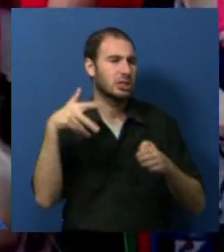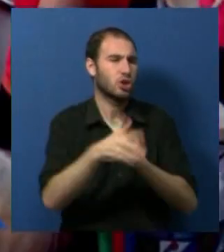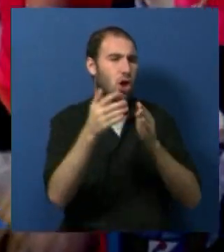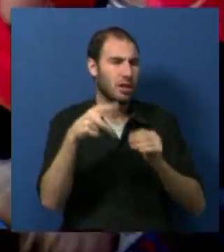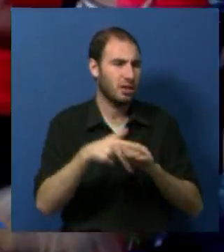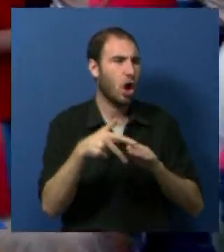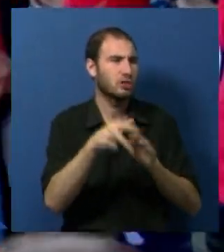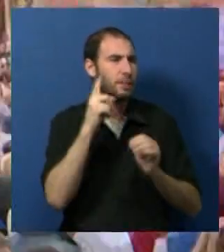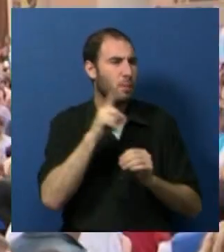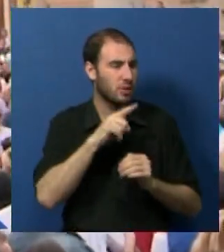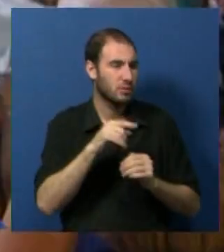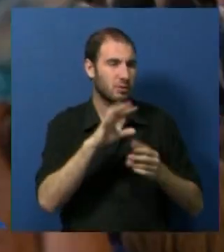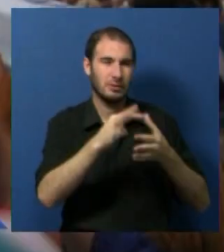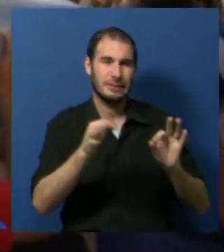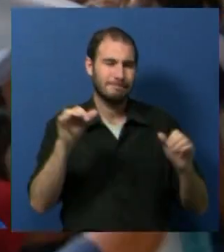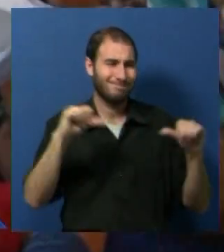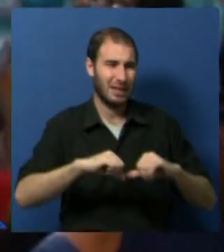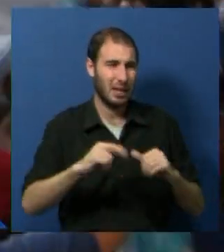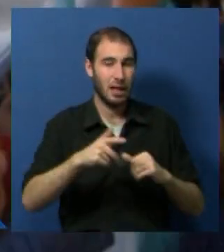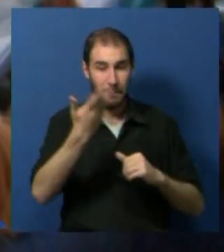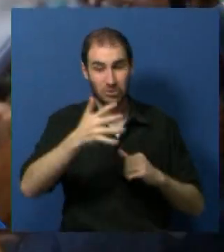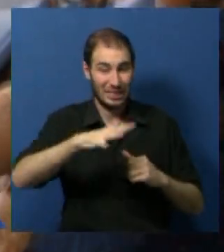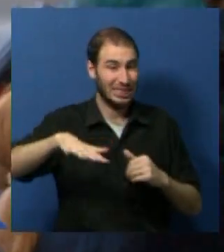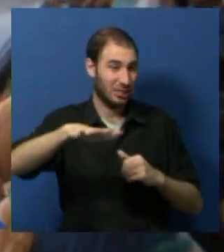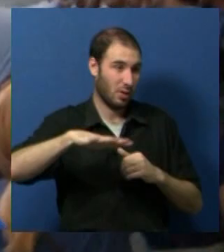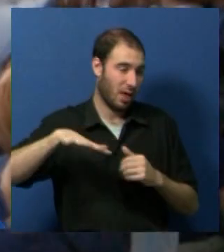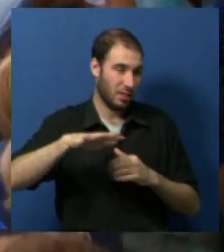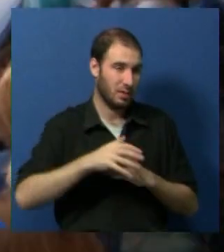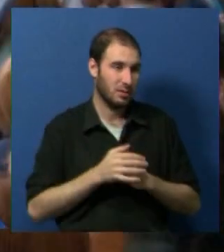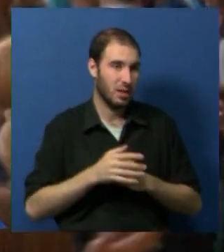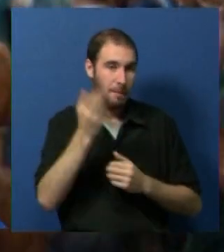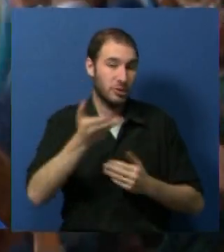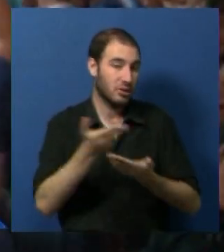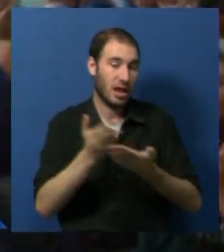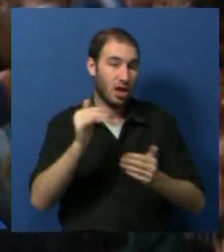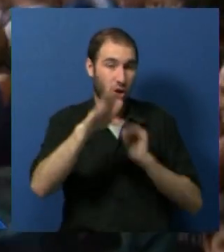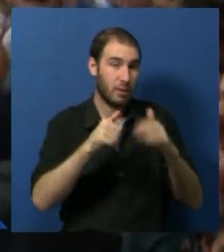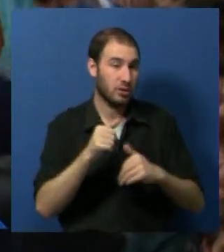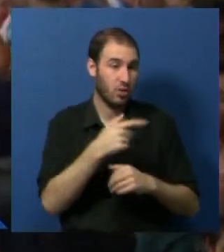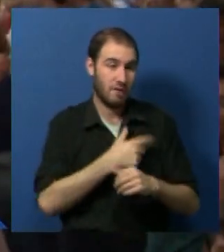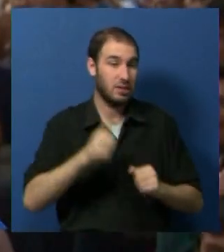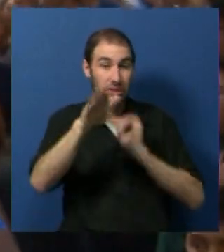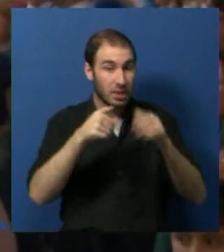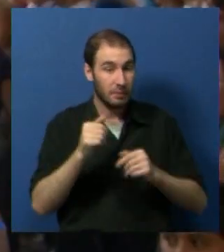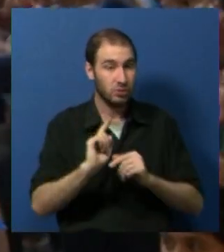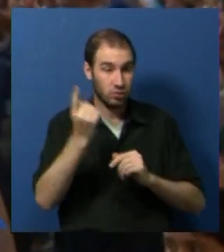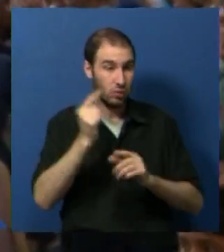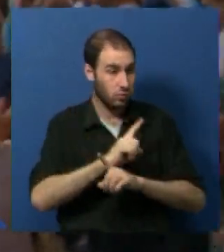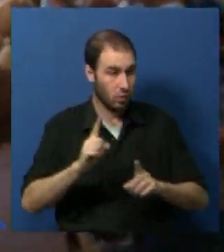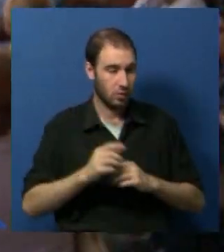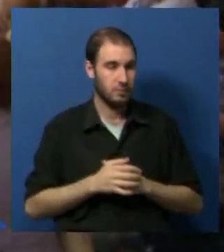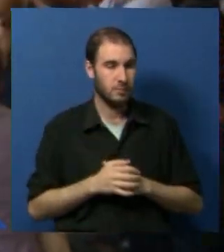Es decir, son expresiones desafortunadas. Y la ciudadanía hoy en día, sin convocatoria por parte del gobierno, el